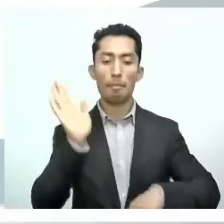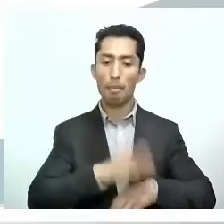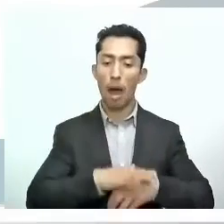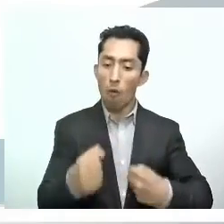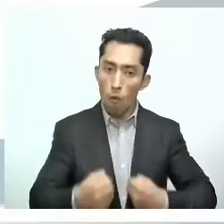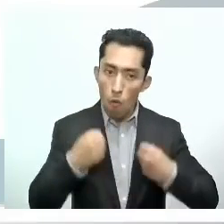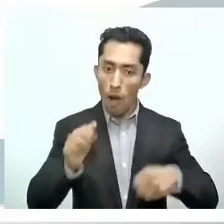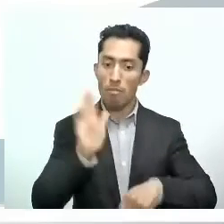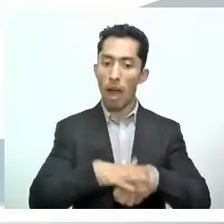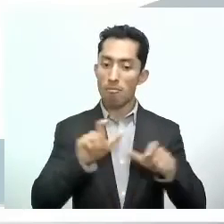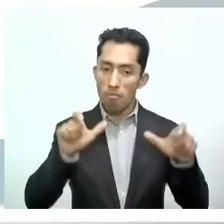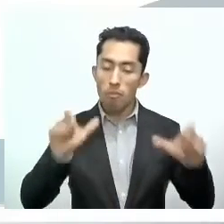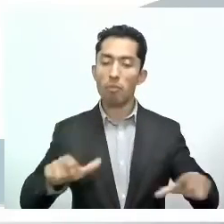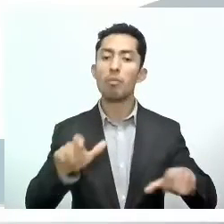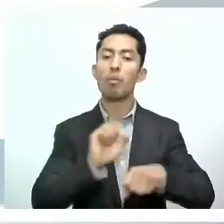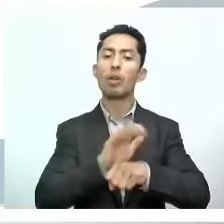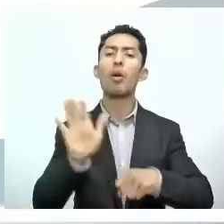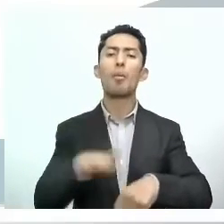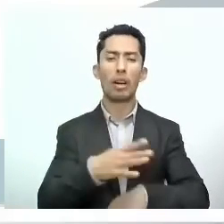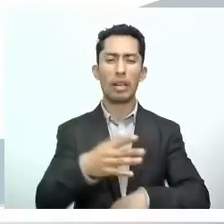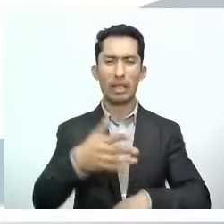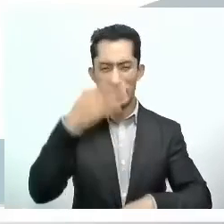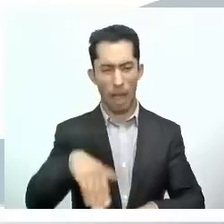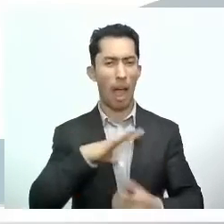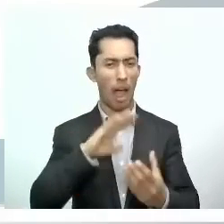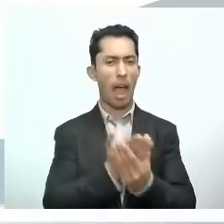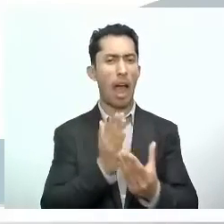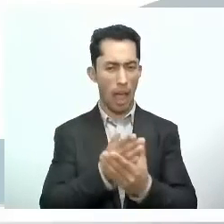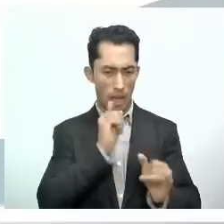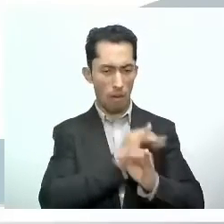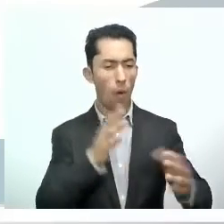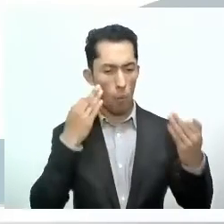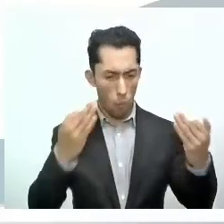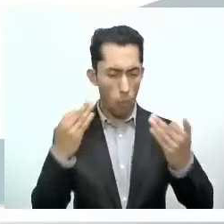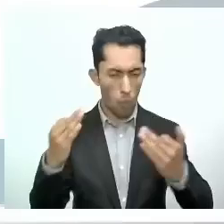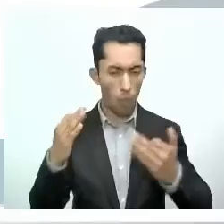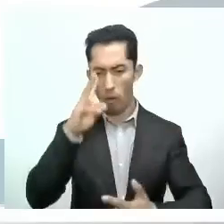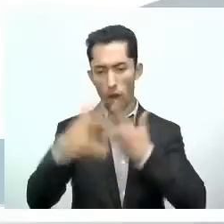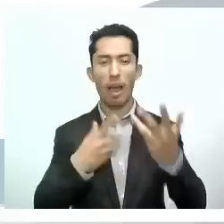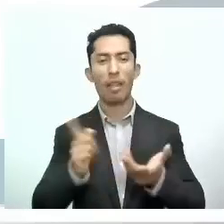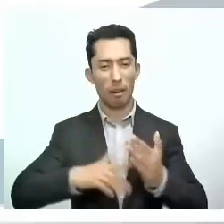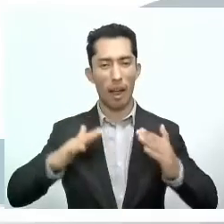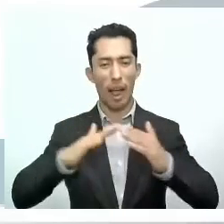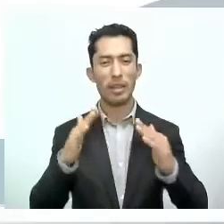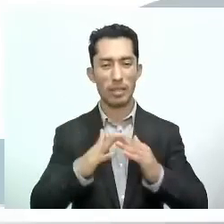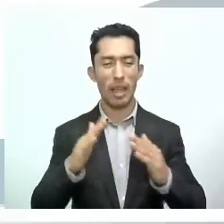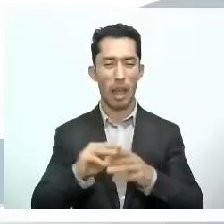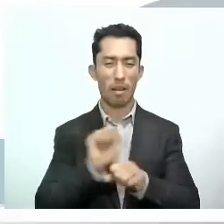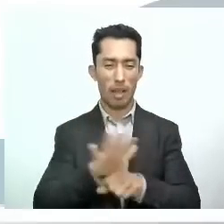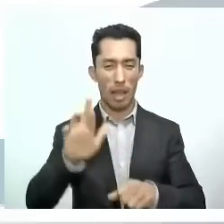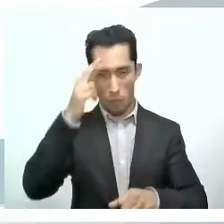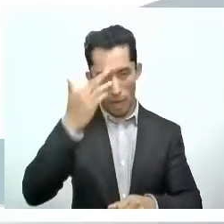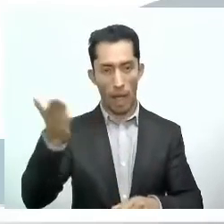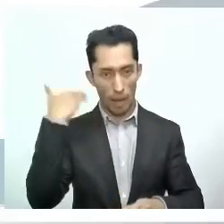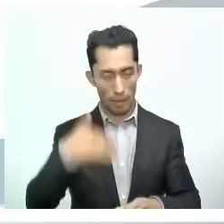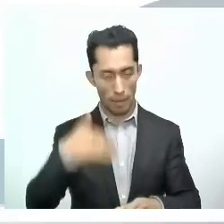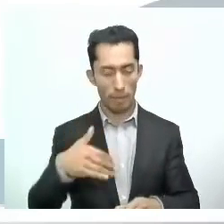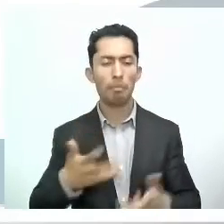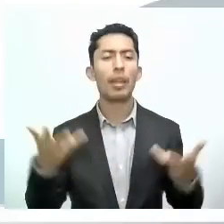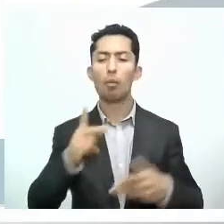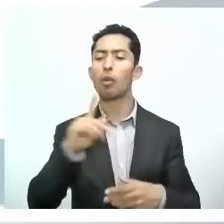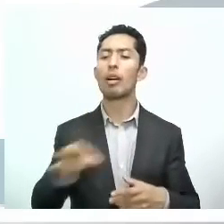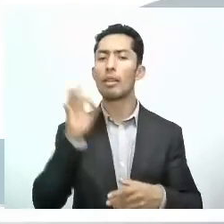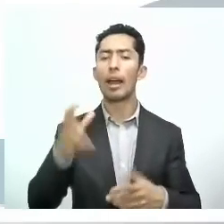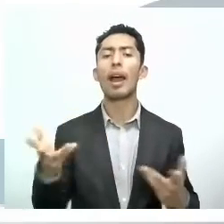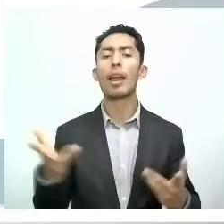ante el aumento súper documentado de violencia, sobre todo doméstica, lo que hizo el Poder Judicial es